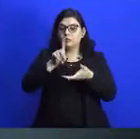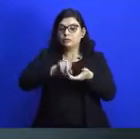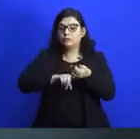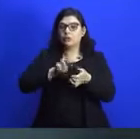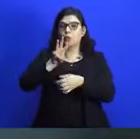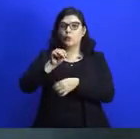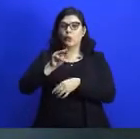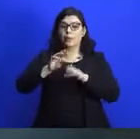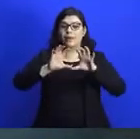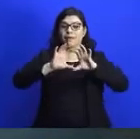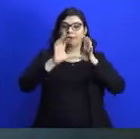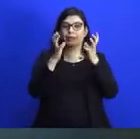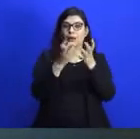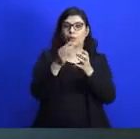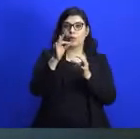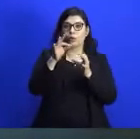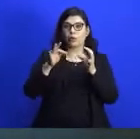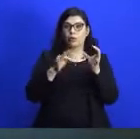esto,